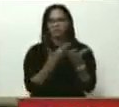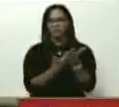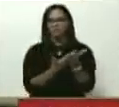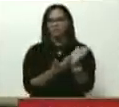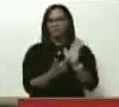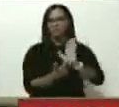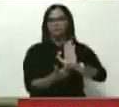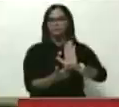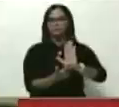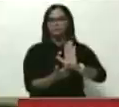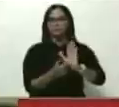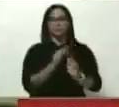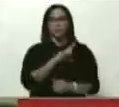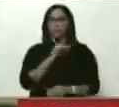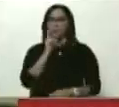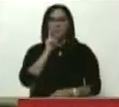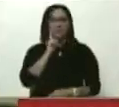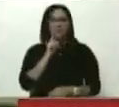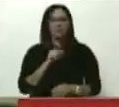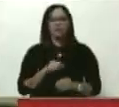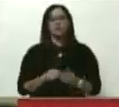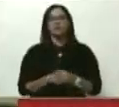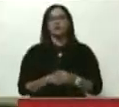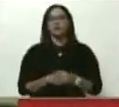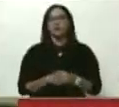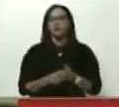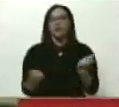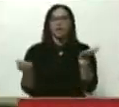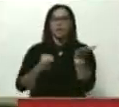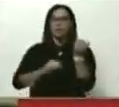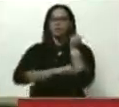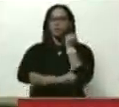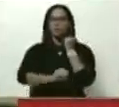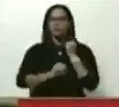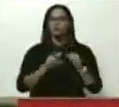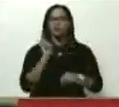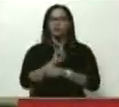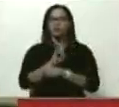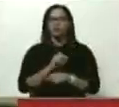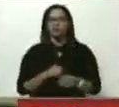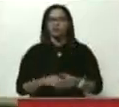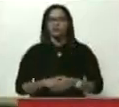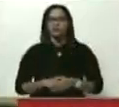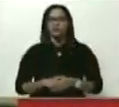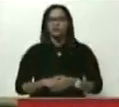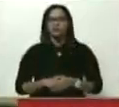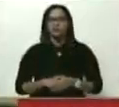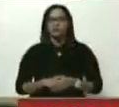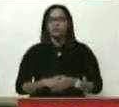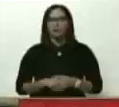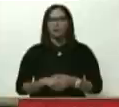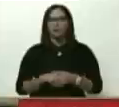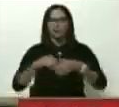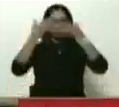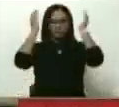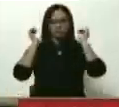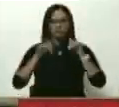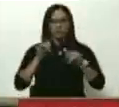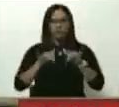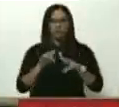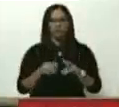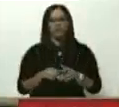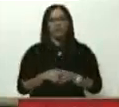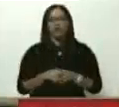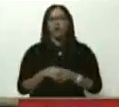Y está, esto no es mentira. El mazo, nada más sin truco ni maña, ¿qué dice, no? Mira, ¿ves? Luis Almagro.